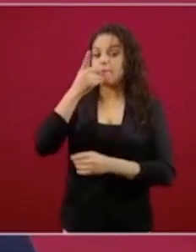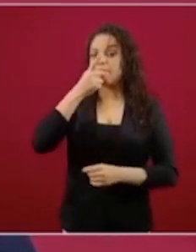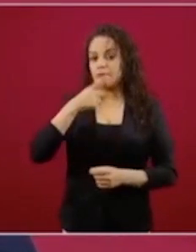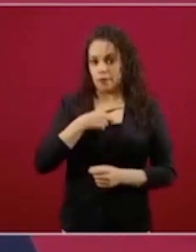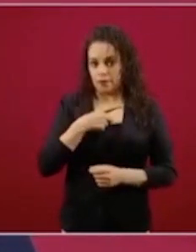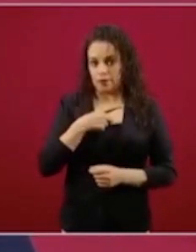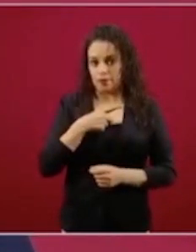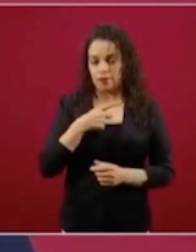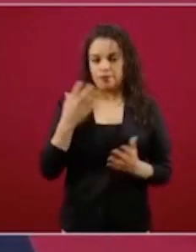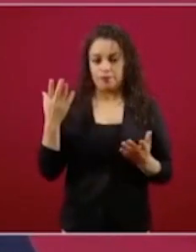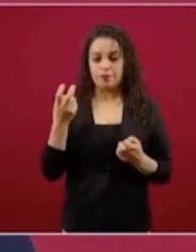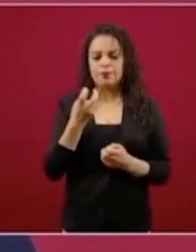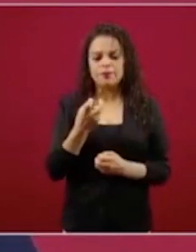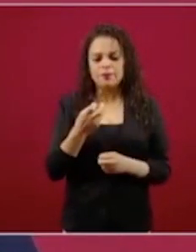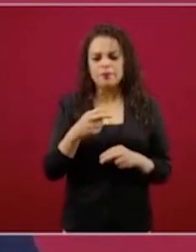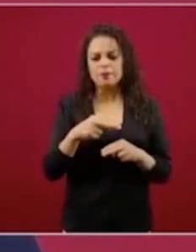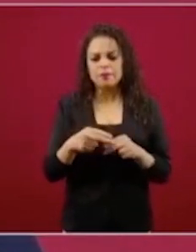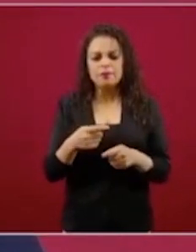entregue